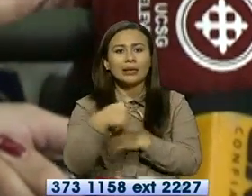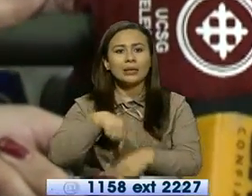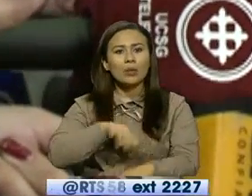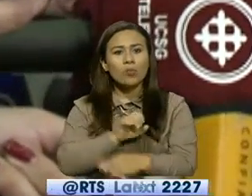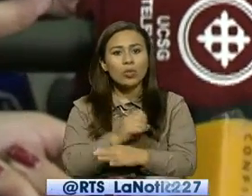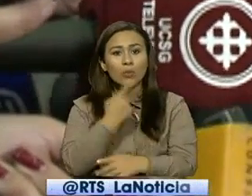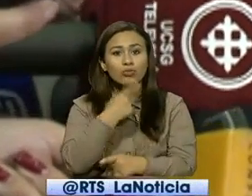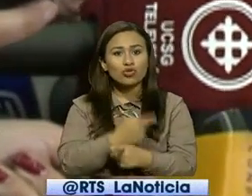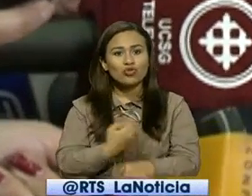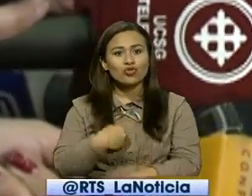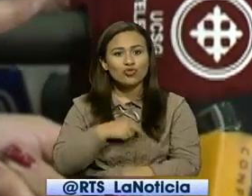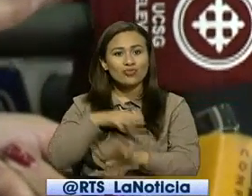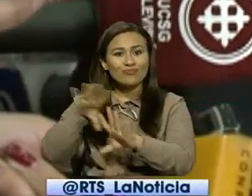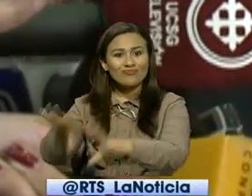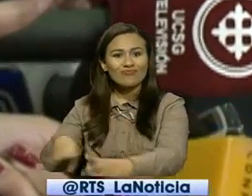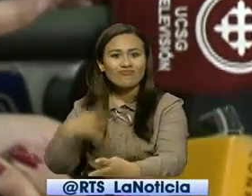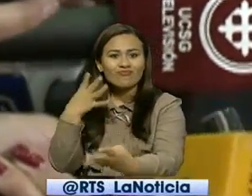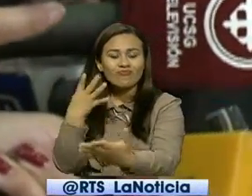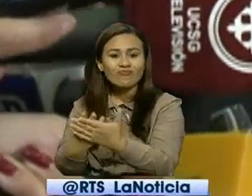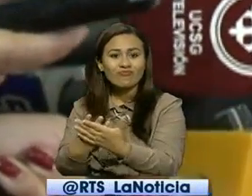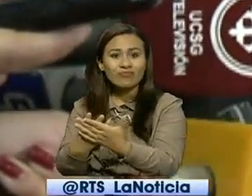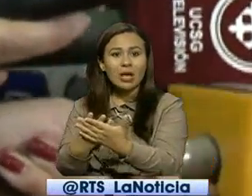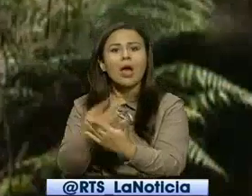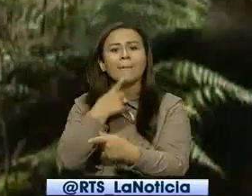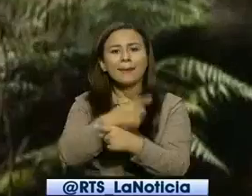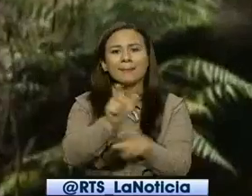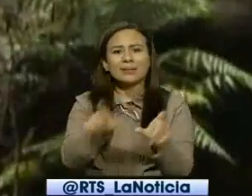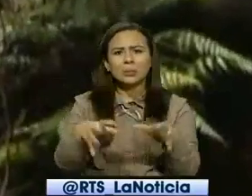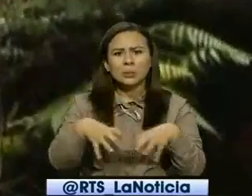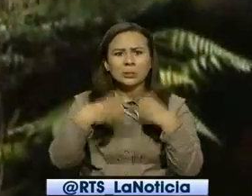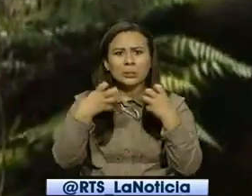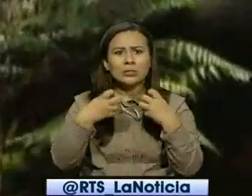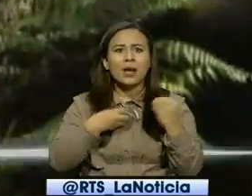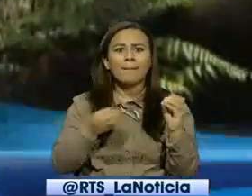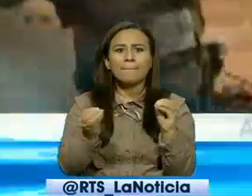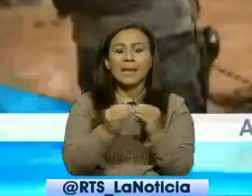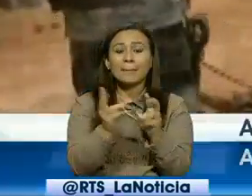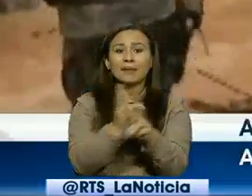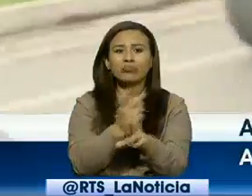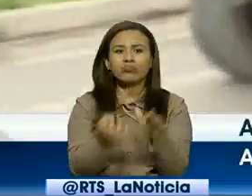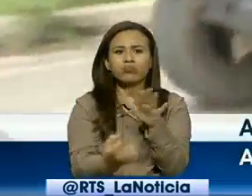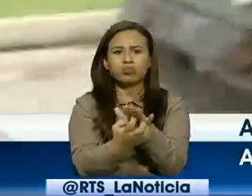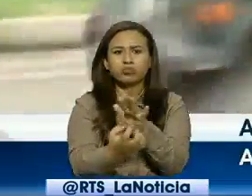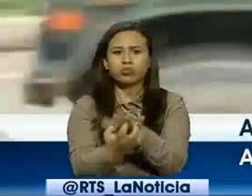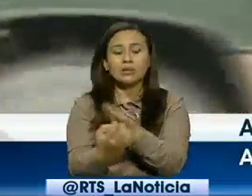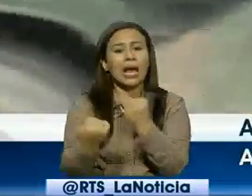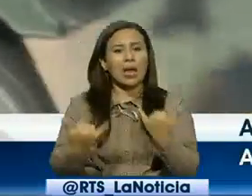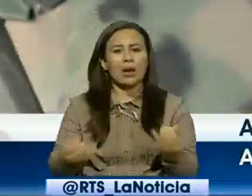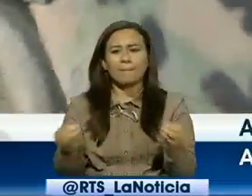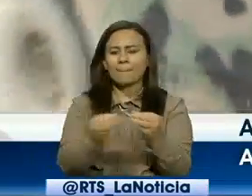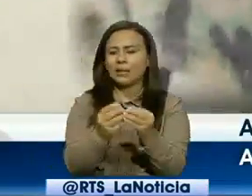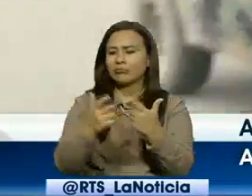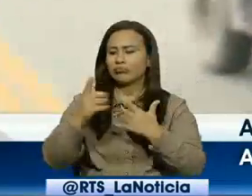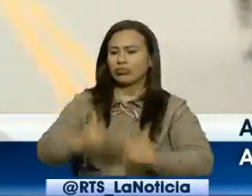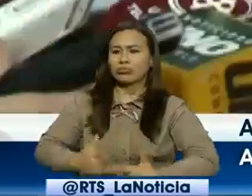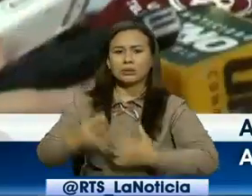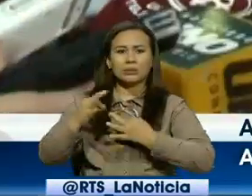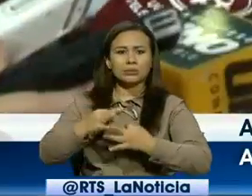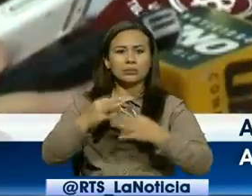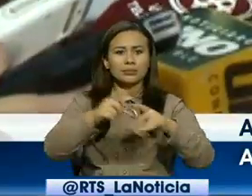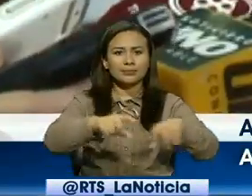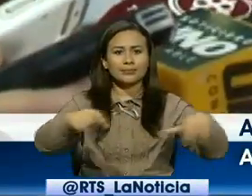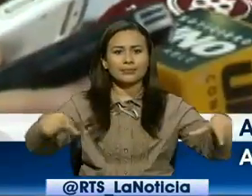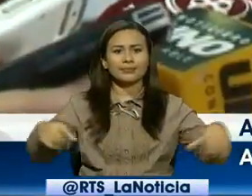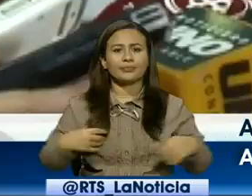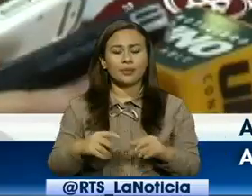logísticos en el paso entre Colombia y Ecuador. Que se ha ordenado reforzar la seguridad en frontera y combatir a estos grupos.